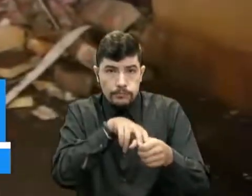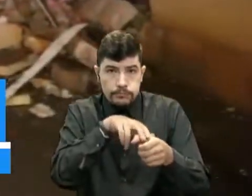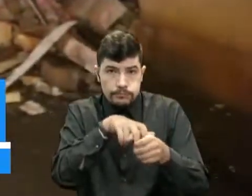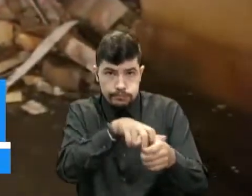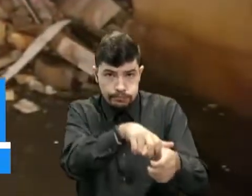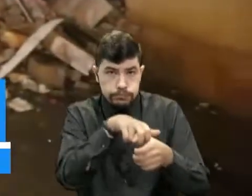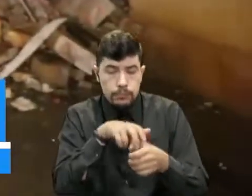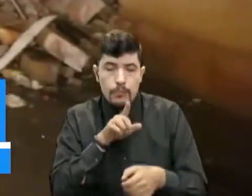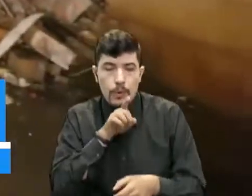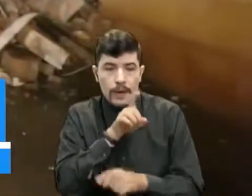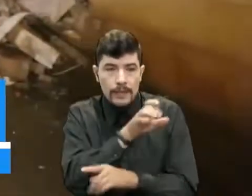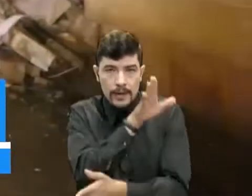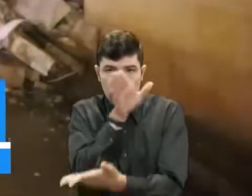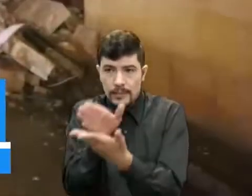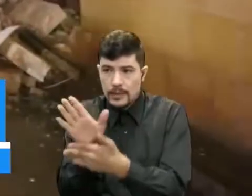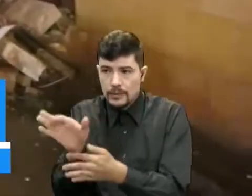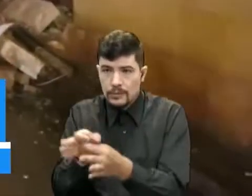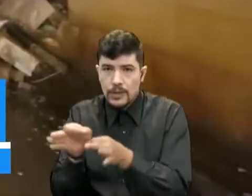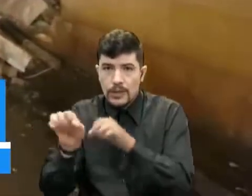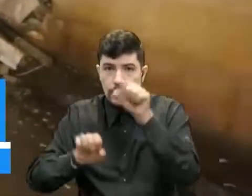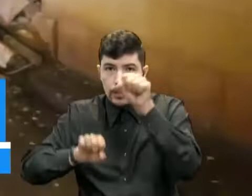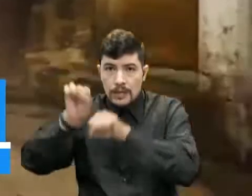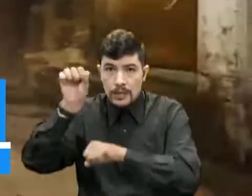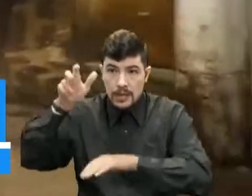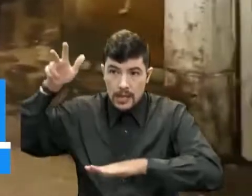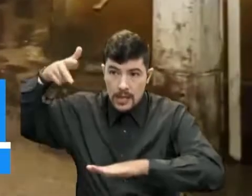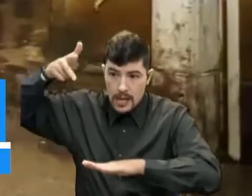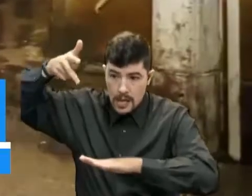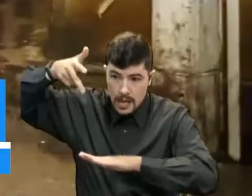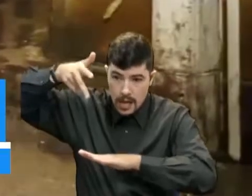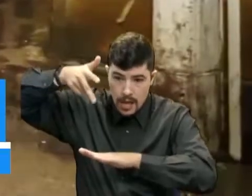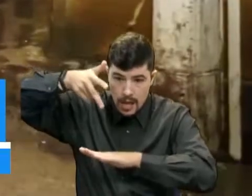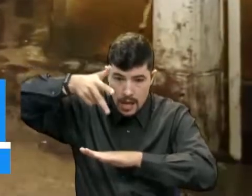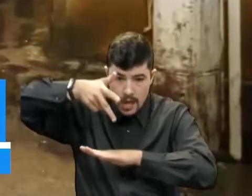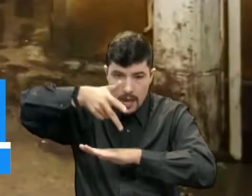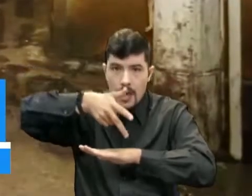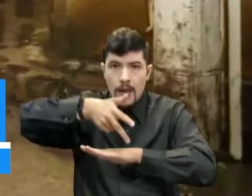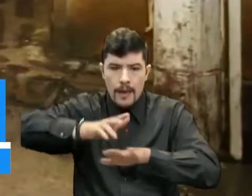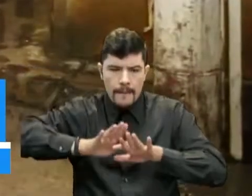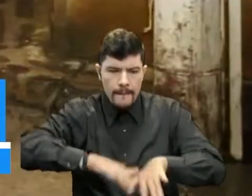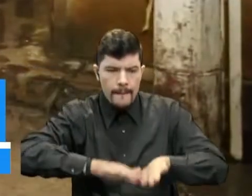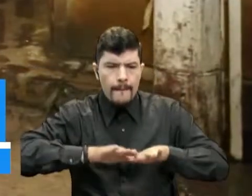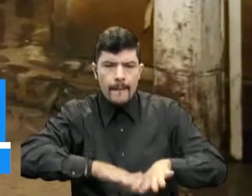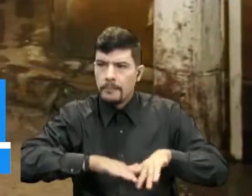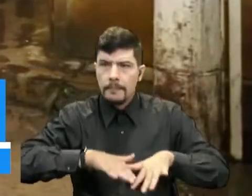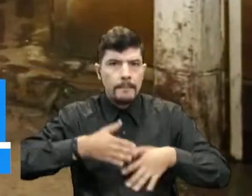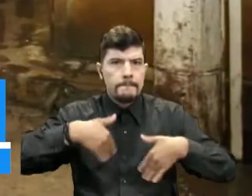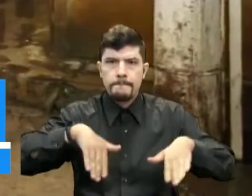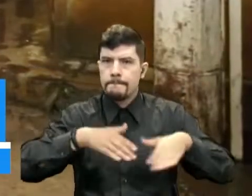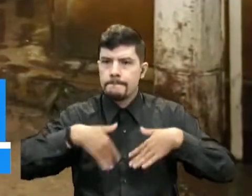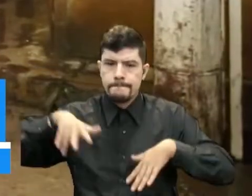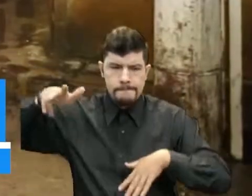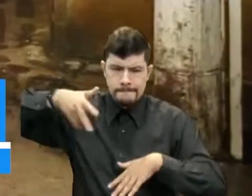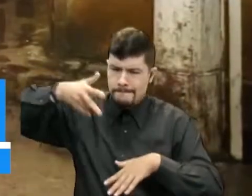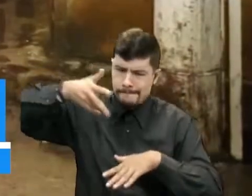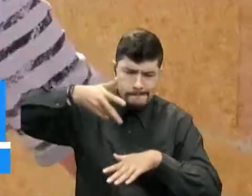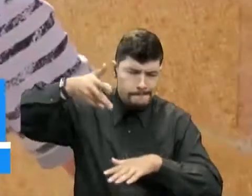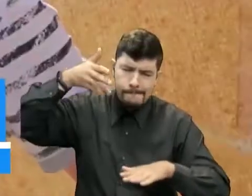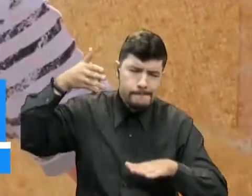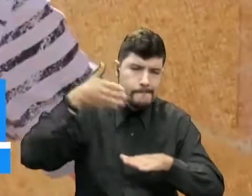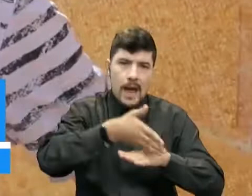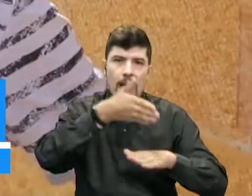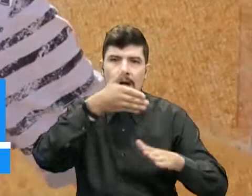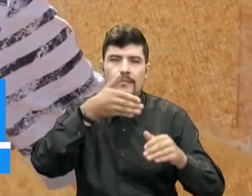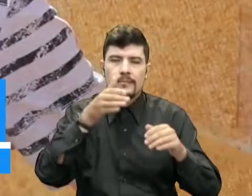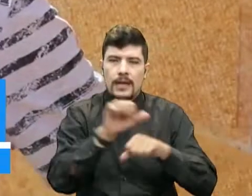sentido Bucaramanga-Socorro. Al momento de descender por el sector del derrumbe, ingreso al municipio de San Gil, al parecer se quedó sin frenos. Y